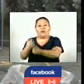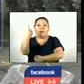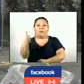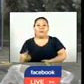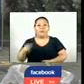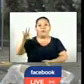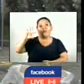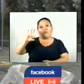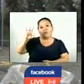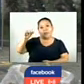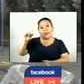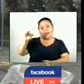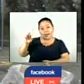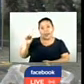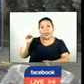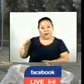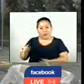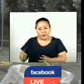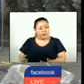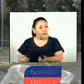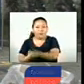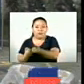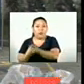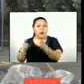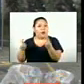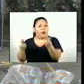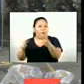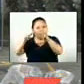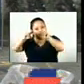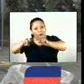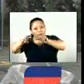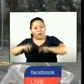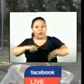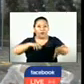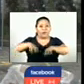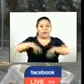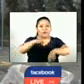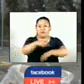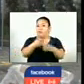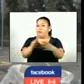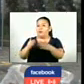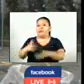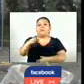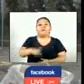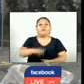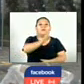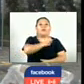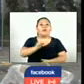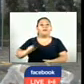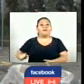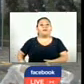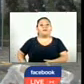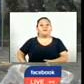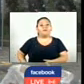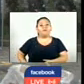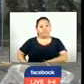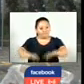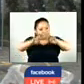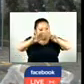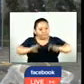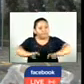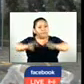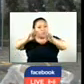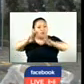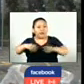apoyan para que apoyen las investigaciones en todos los departamentos del país Vamos a impulsar la investigación de las